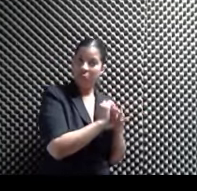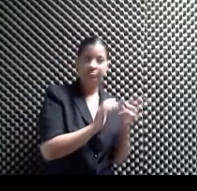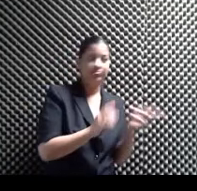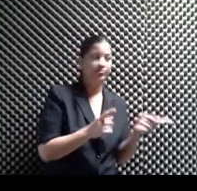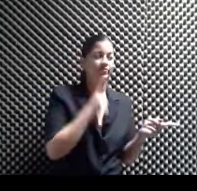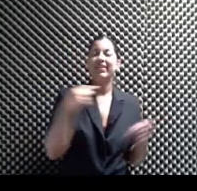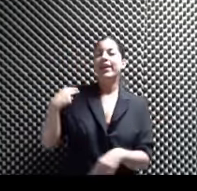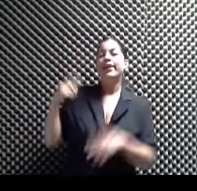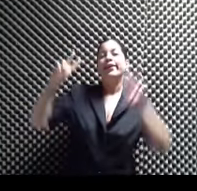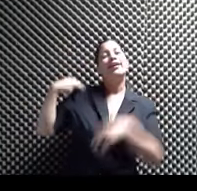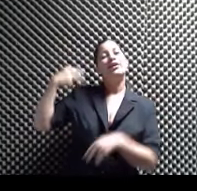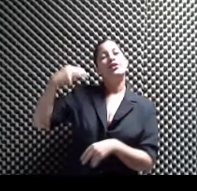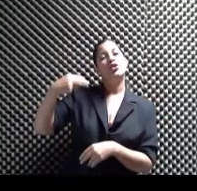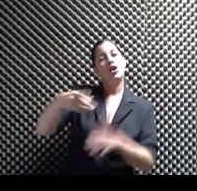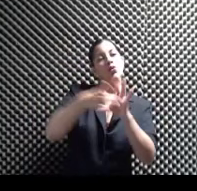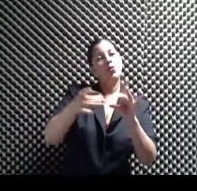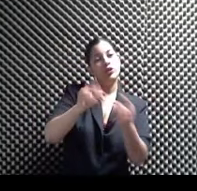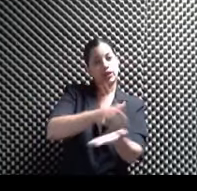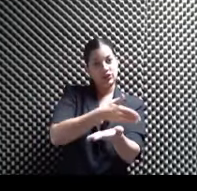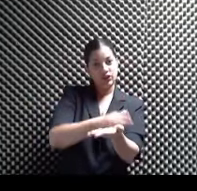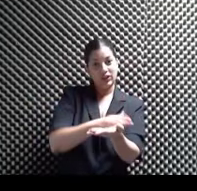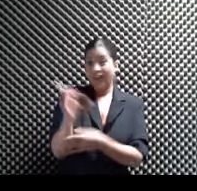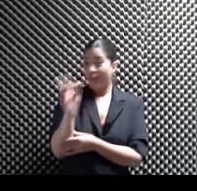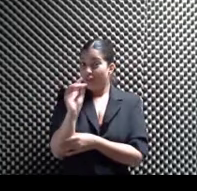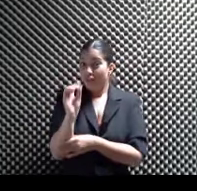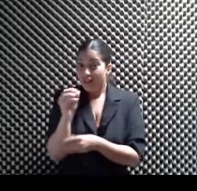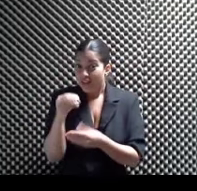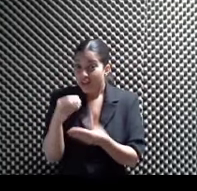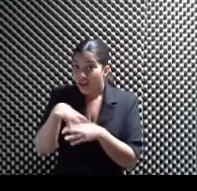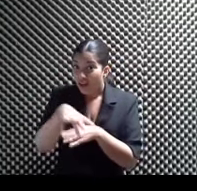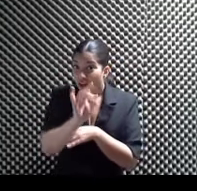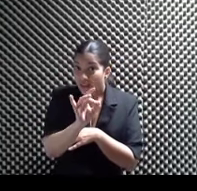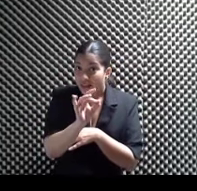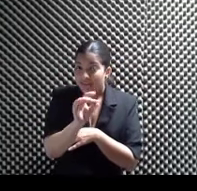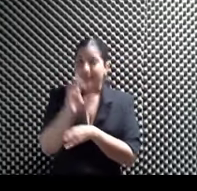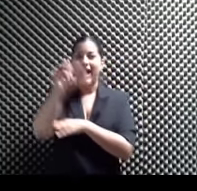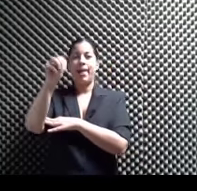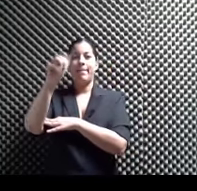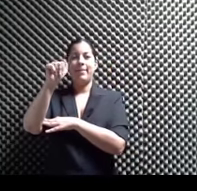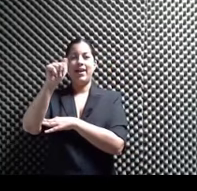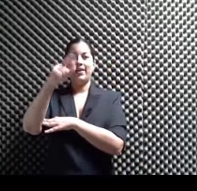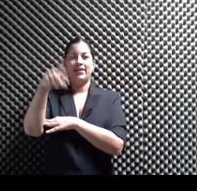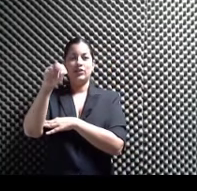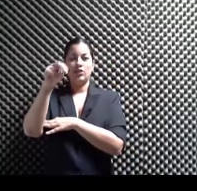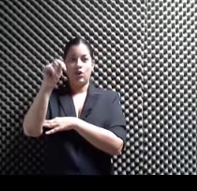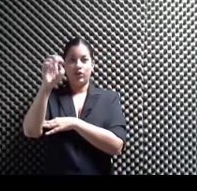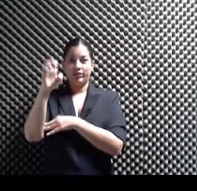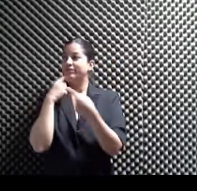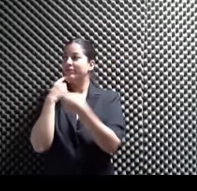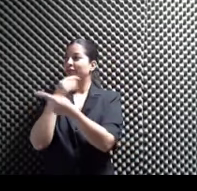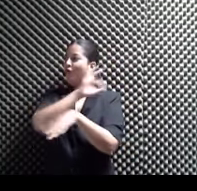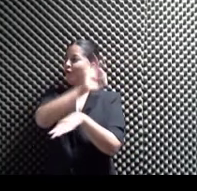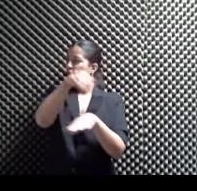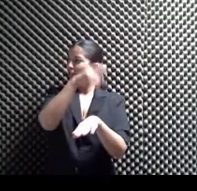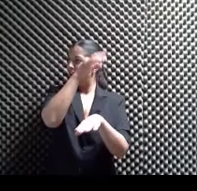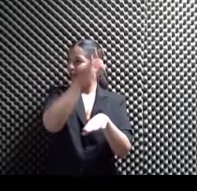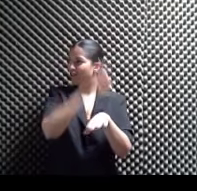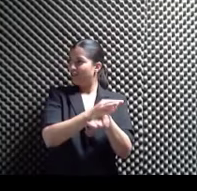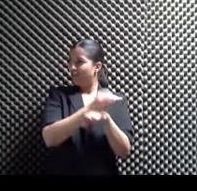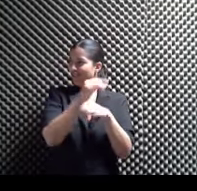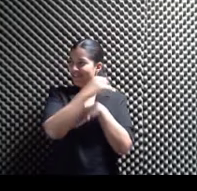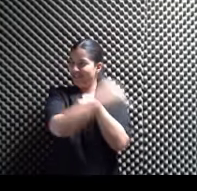canciones Mira lo consigue En Amazon En iTunes En CD Baby Y en donde más En la Fundación Nacional Para la